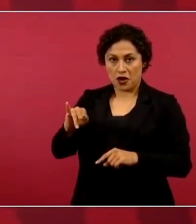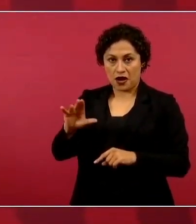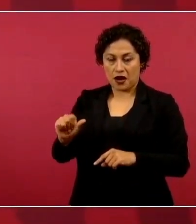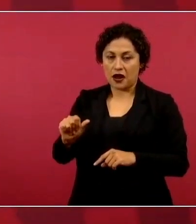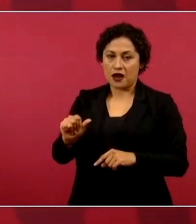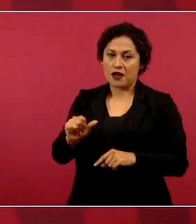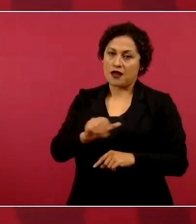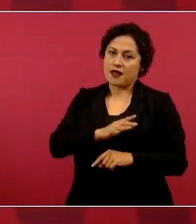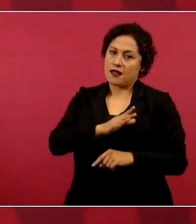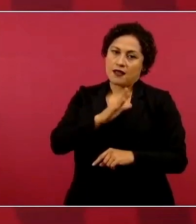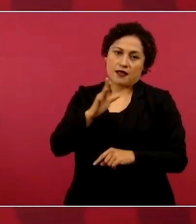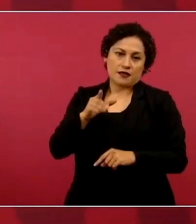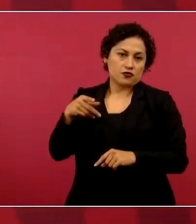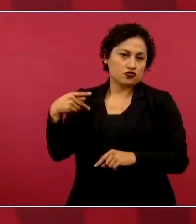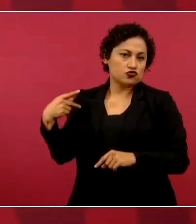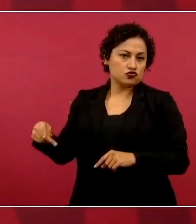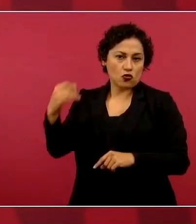tenía posturas